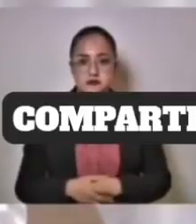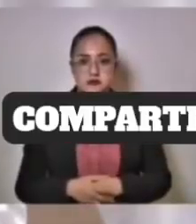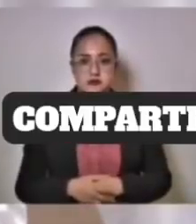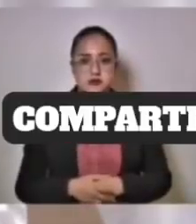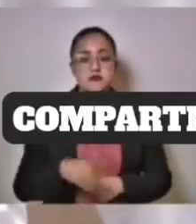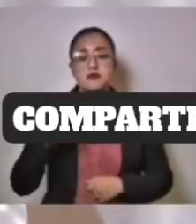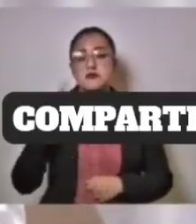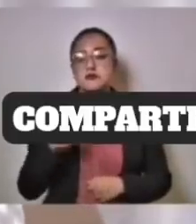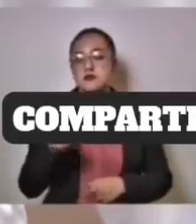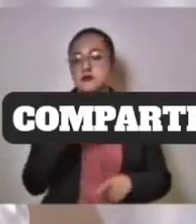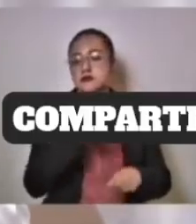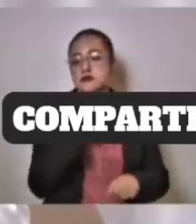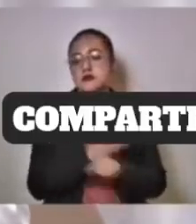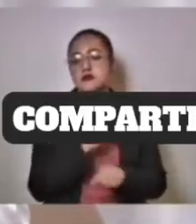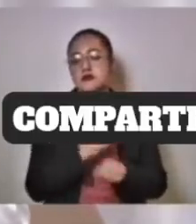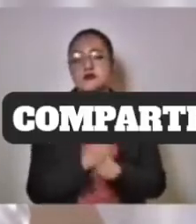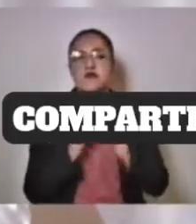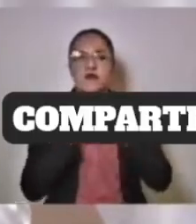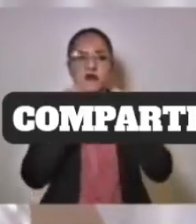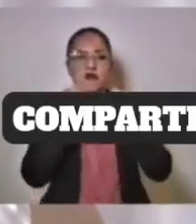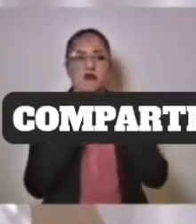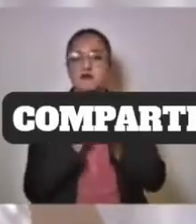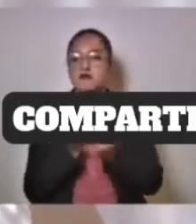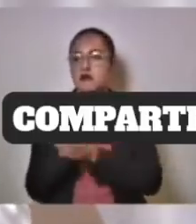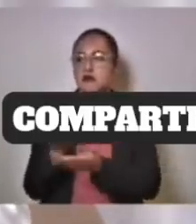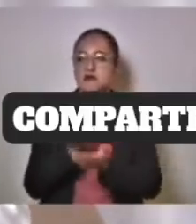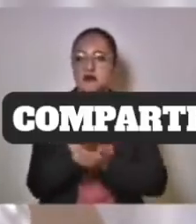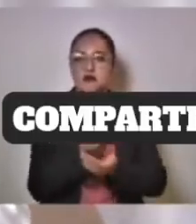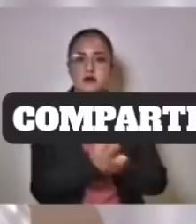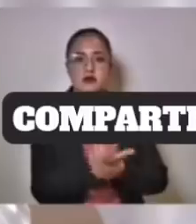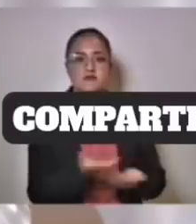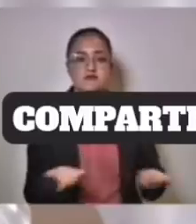No el comportamiento que hemos visto.